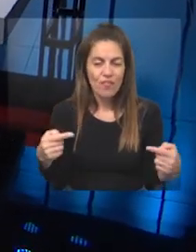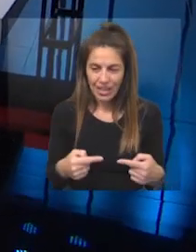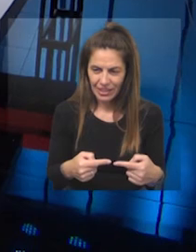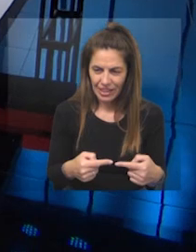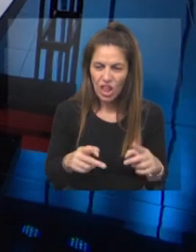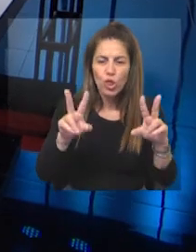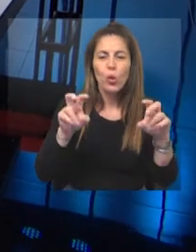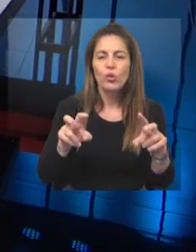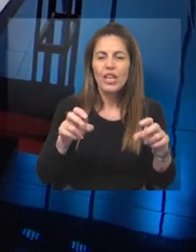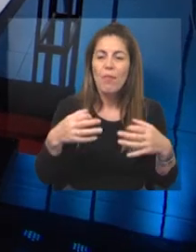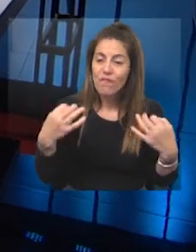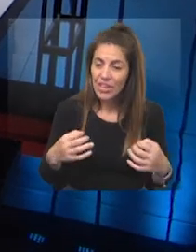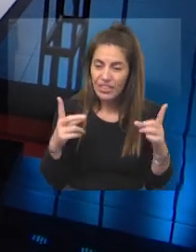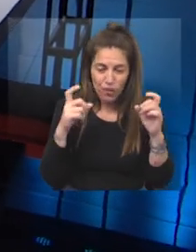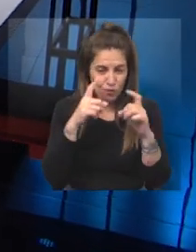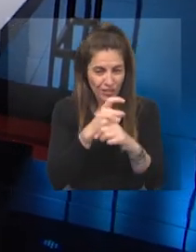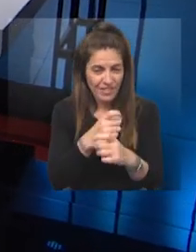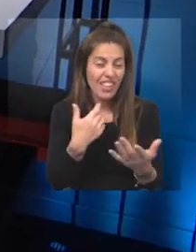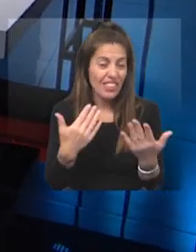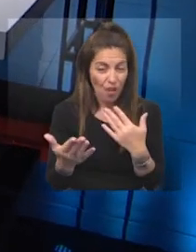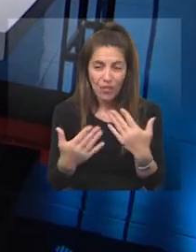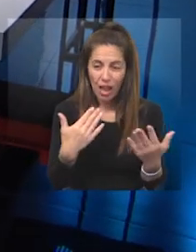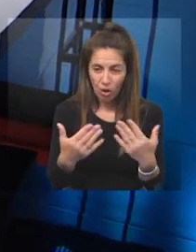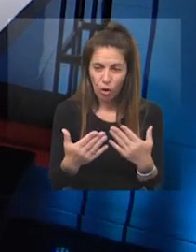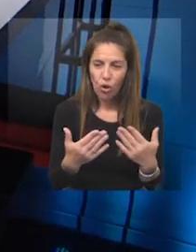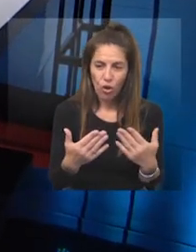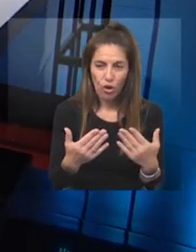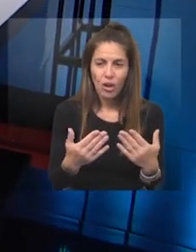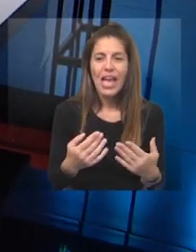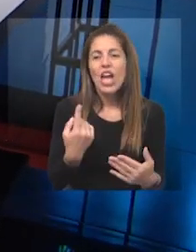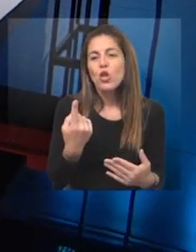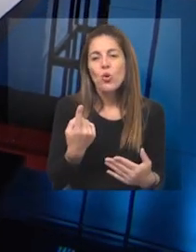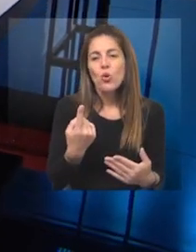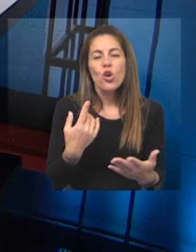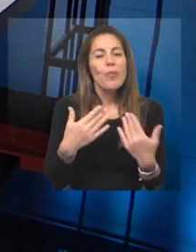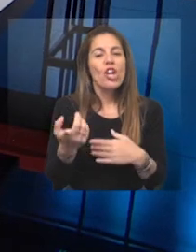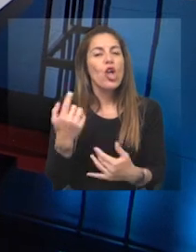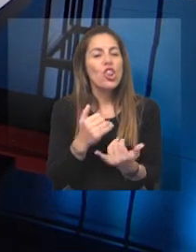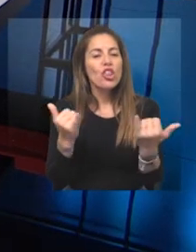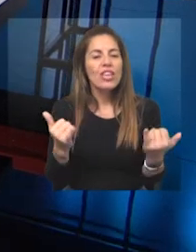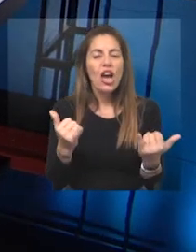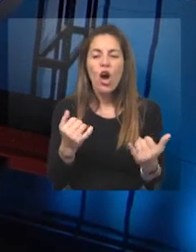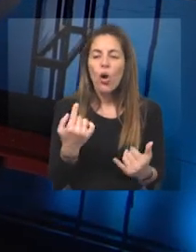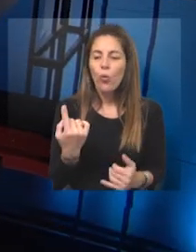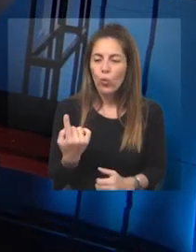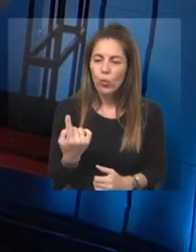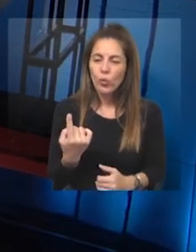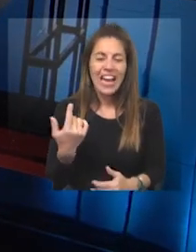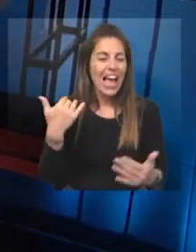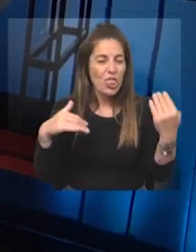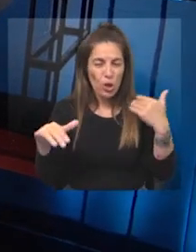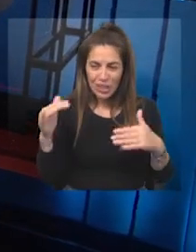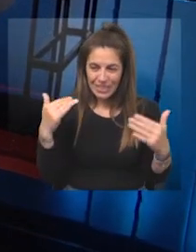de un tema que es bien complicado de hablarlo en en una en un conversatorio el otro día una una